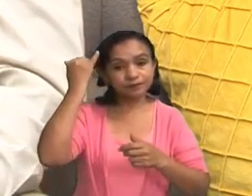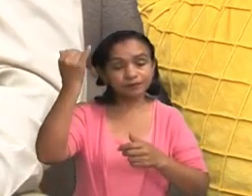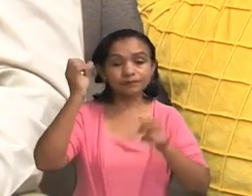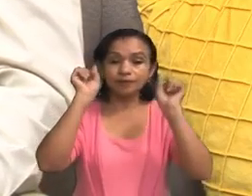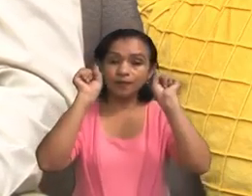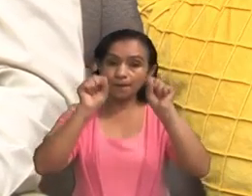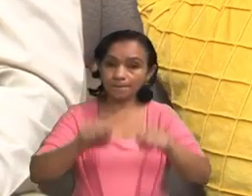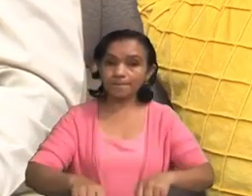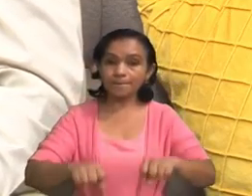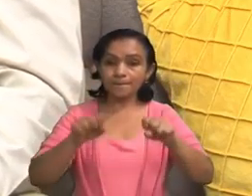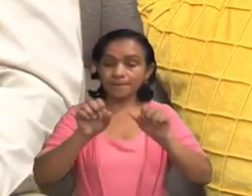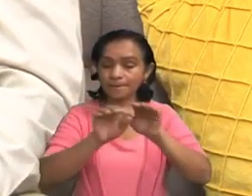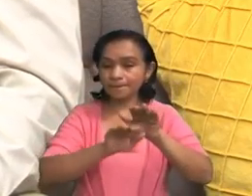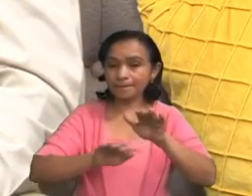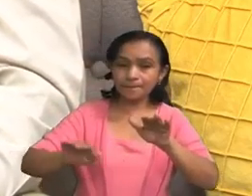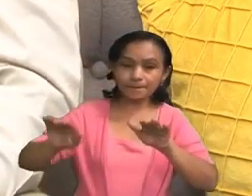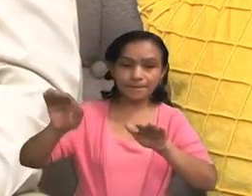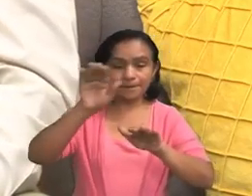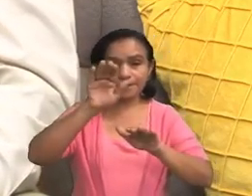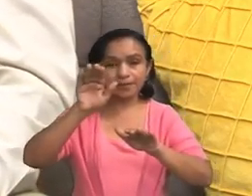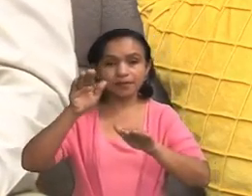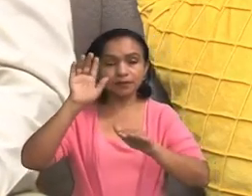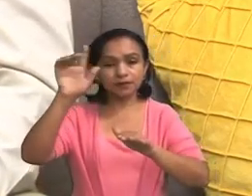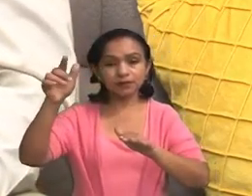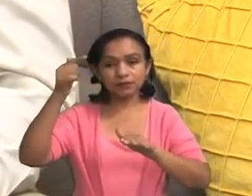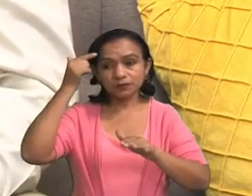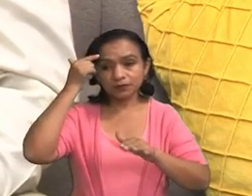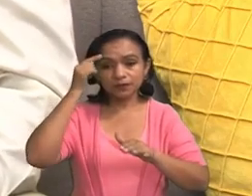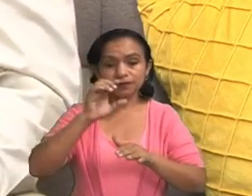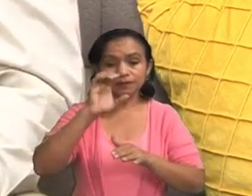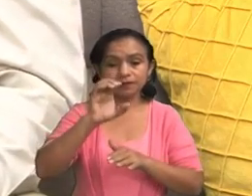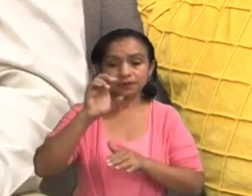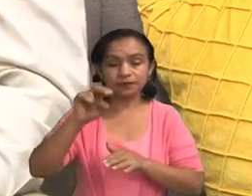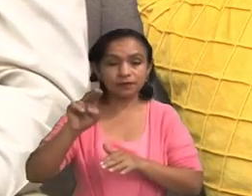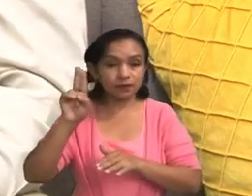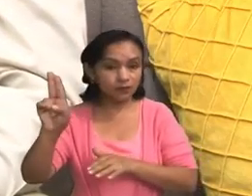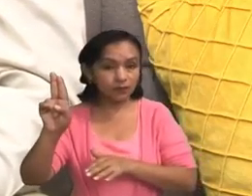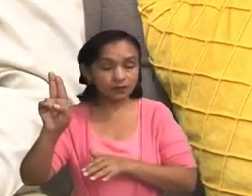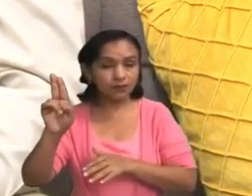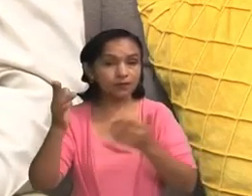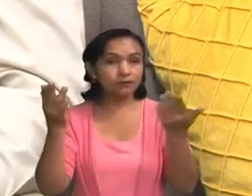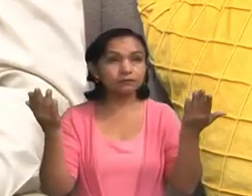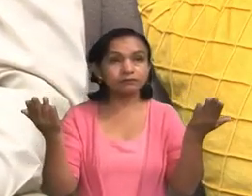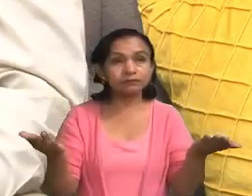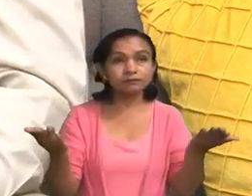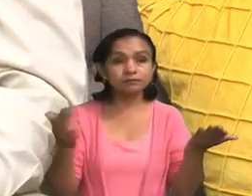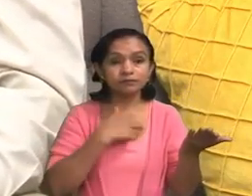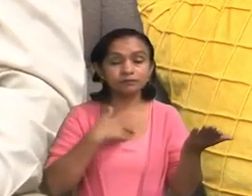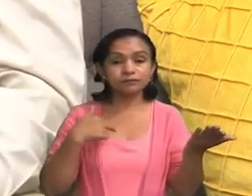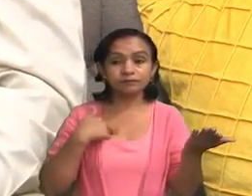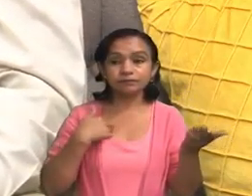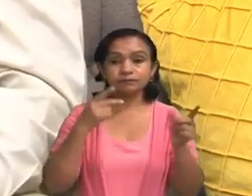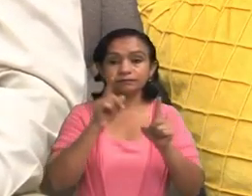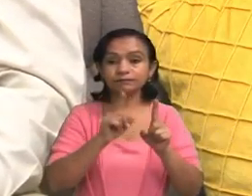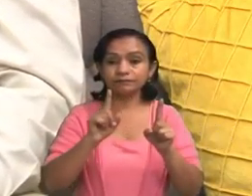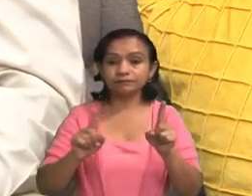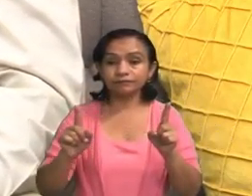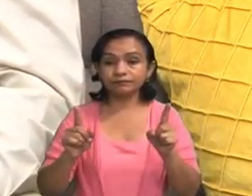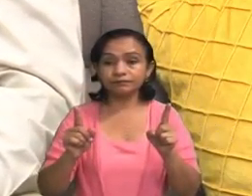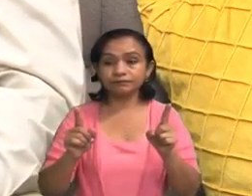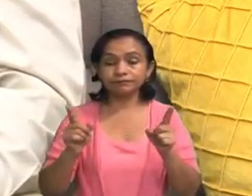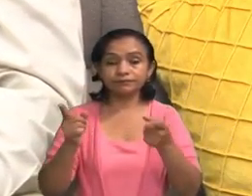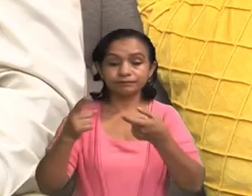podemos elevarla, digamos, hasta el gobierno a través del CNU o incluso a nivel de